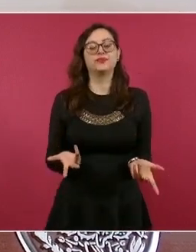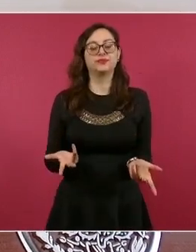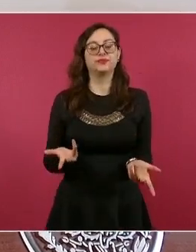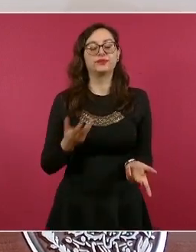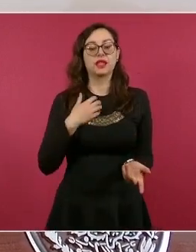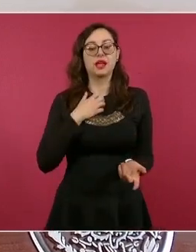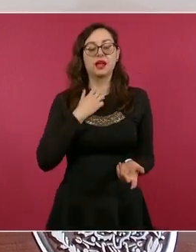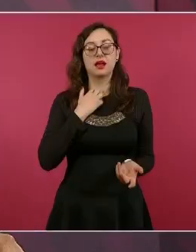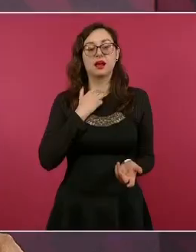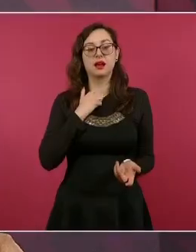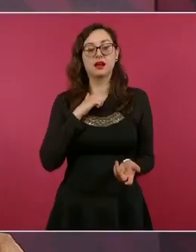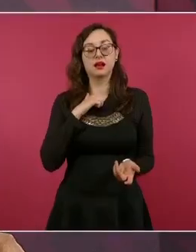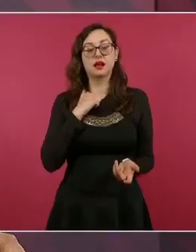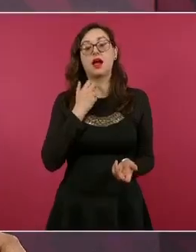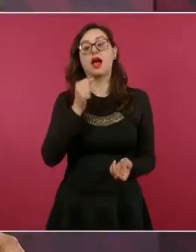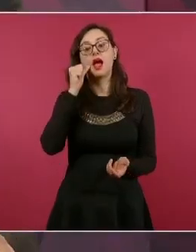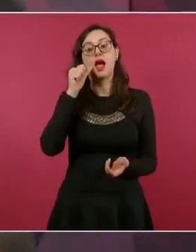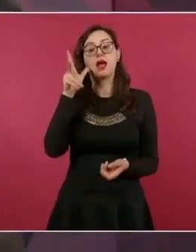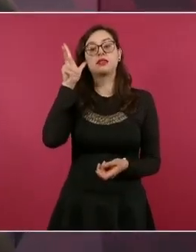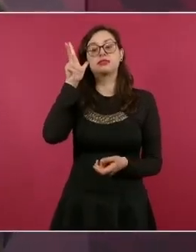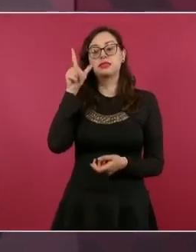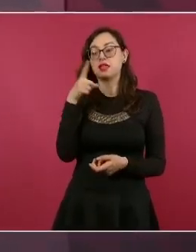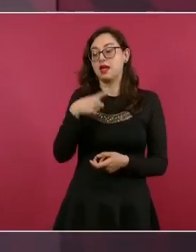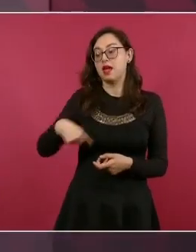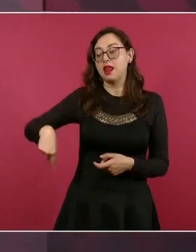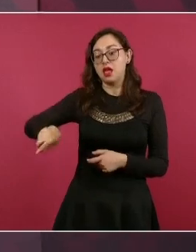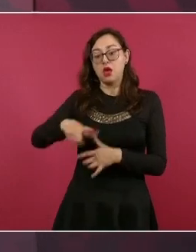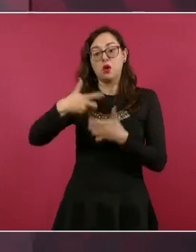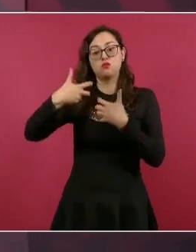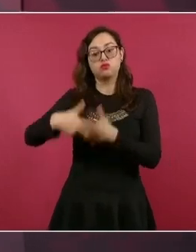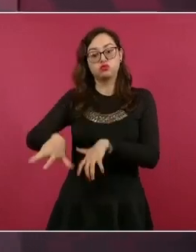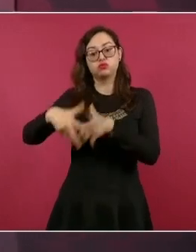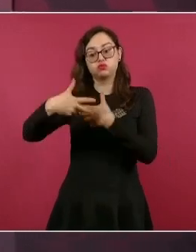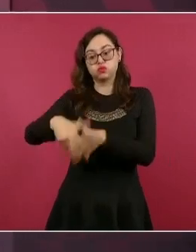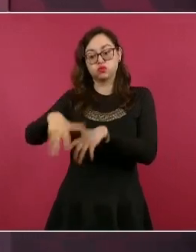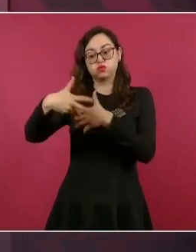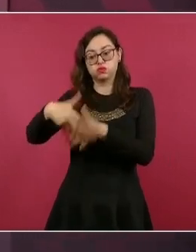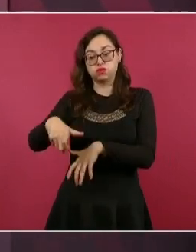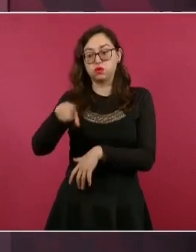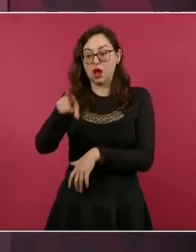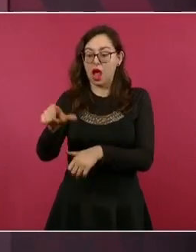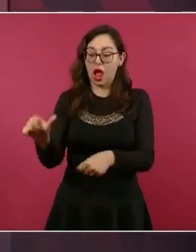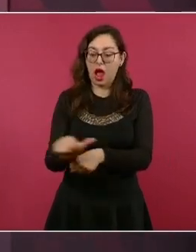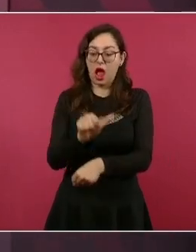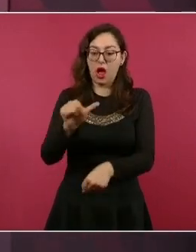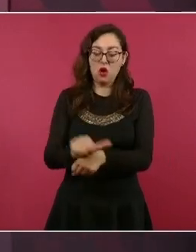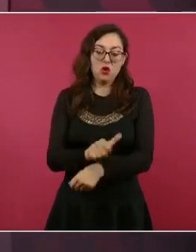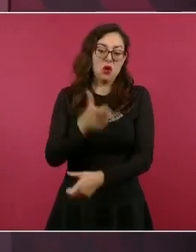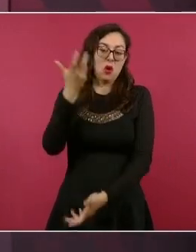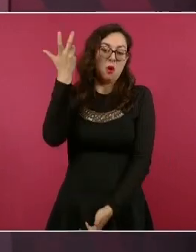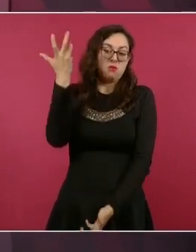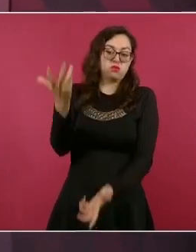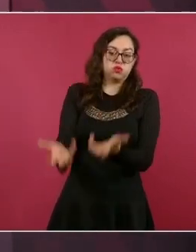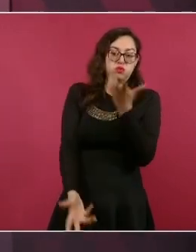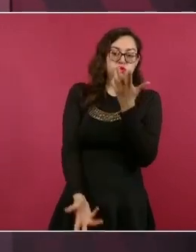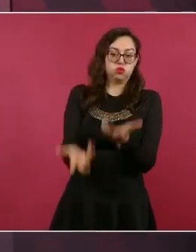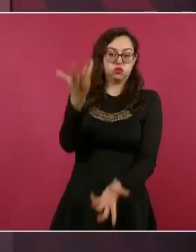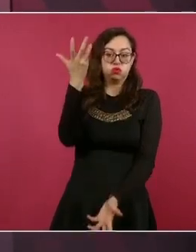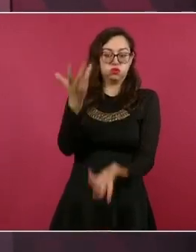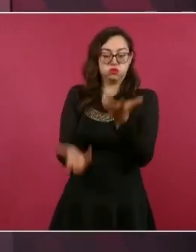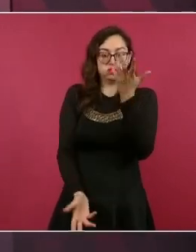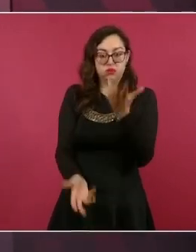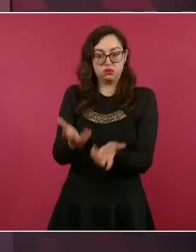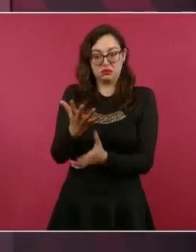vehículos, que porque se le había dado un cargo al